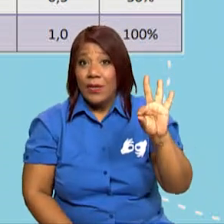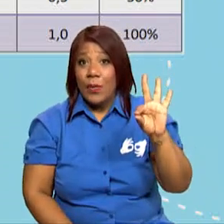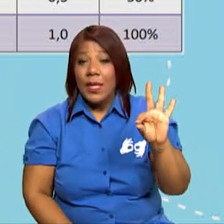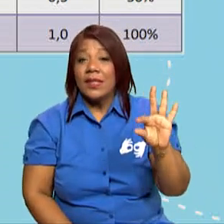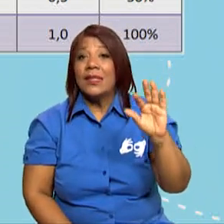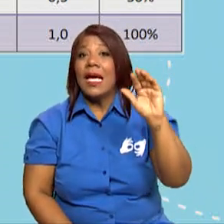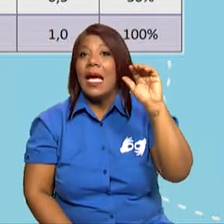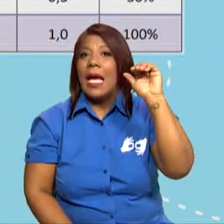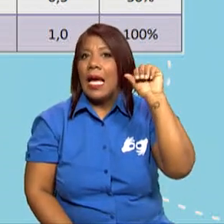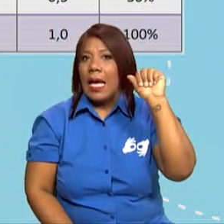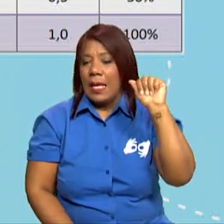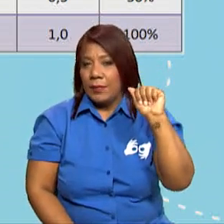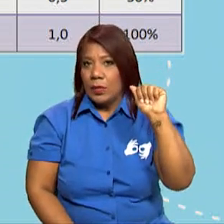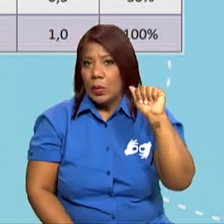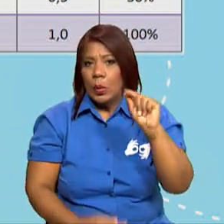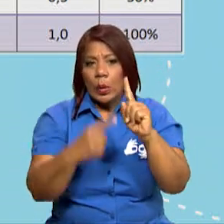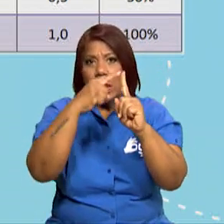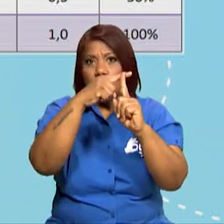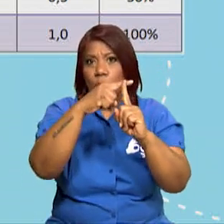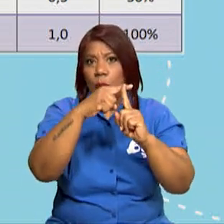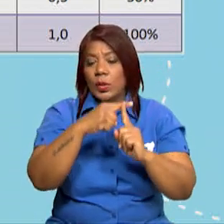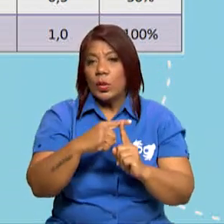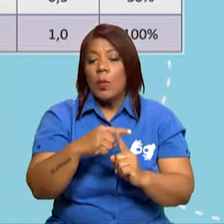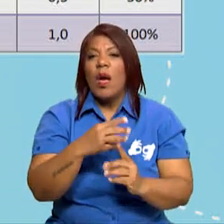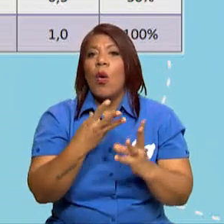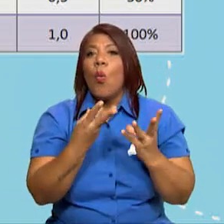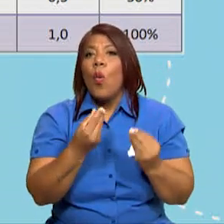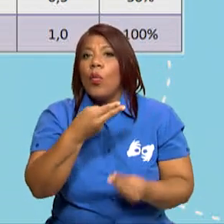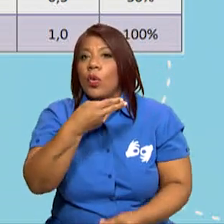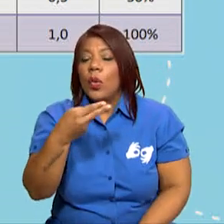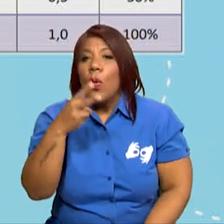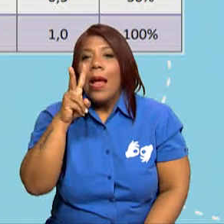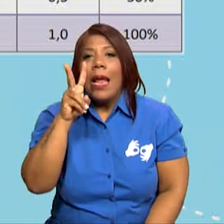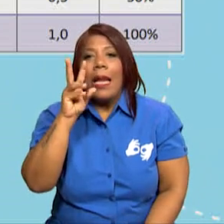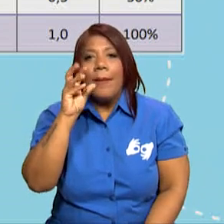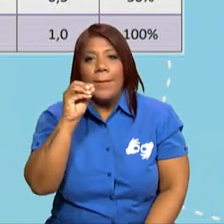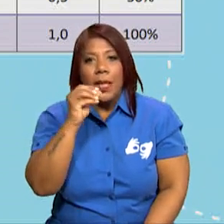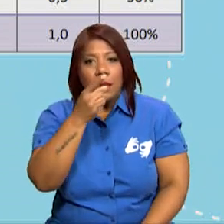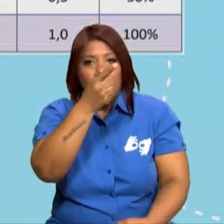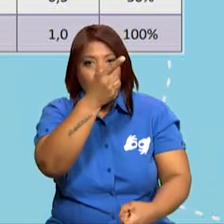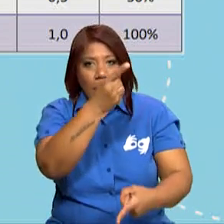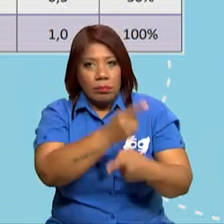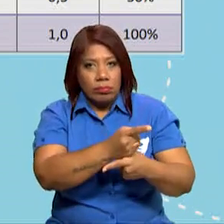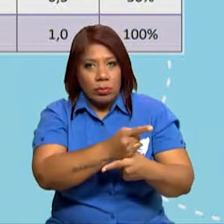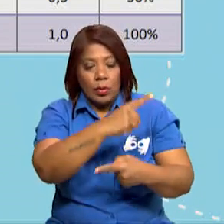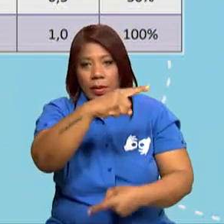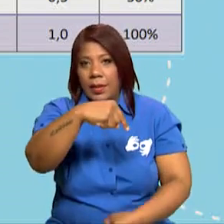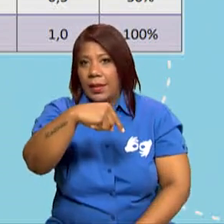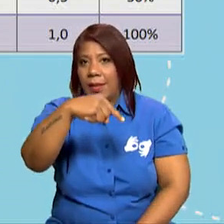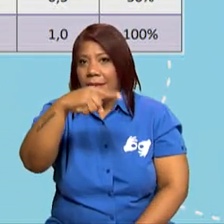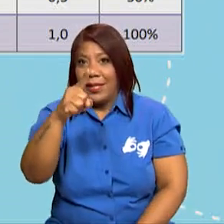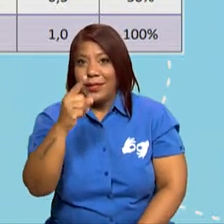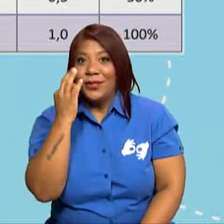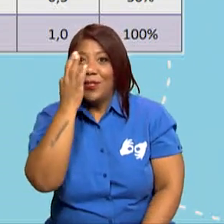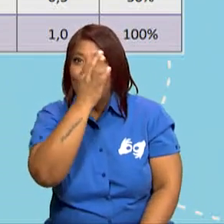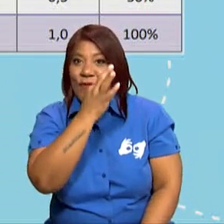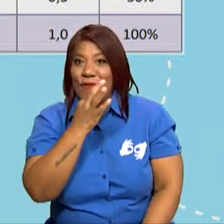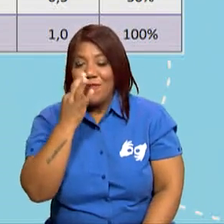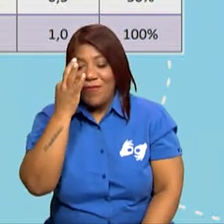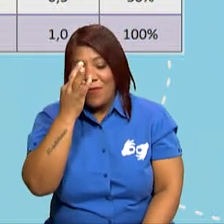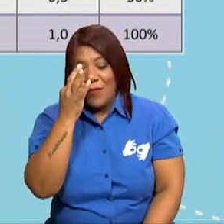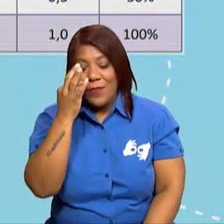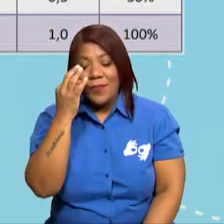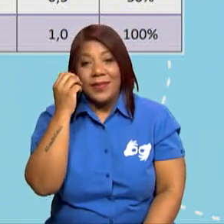y va a coincidir con la cantidad de niños a las que se le preguntó. Ah, ¿hasta ahí vamos bien, Fluffy? Ya entiendo. Variable, o sea, y